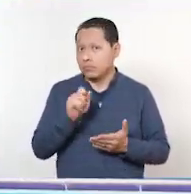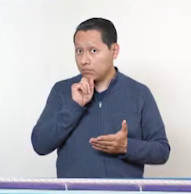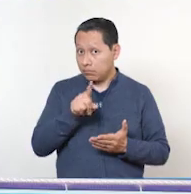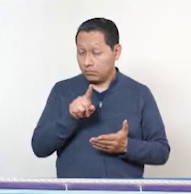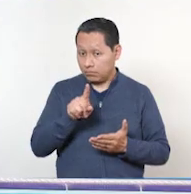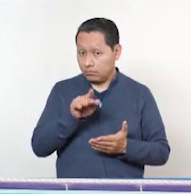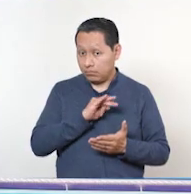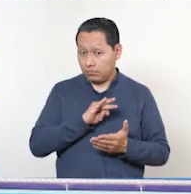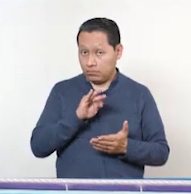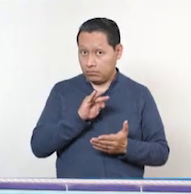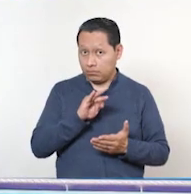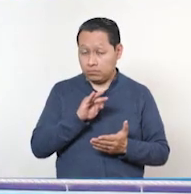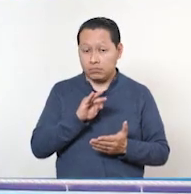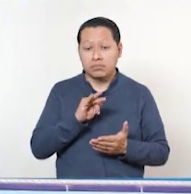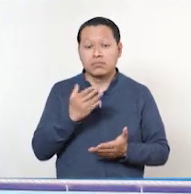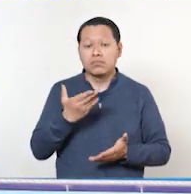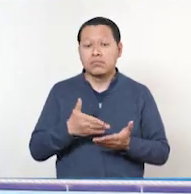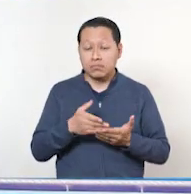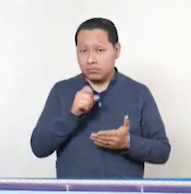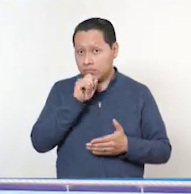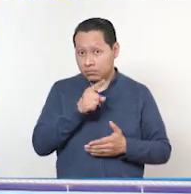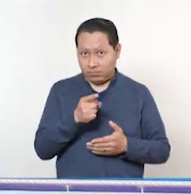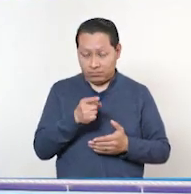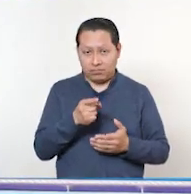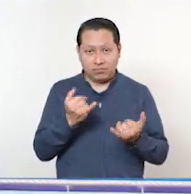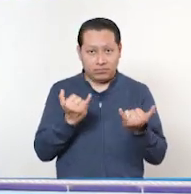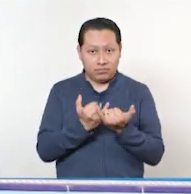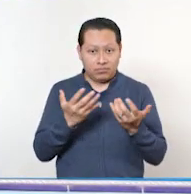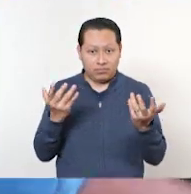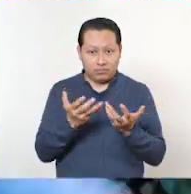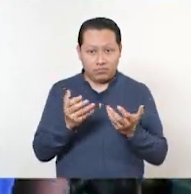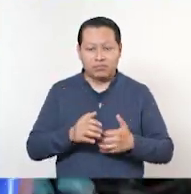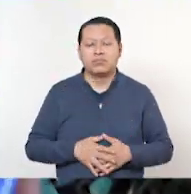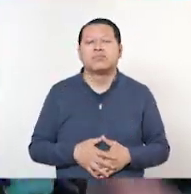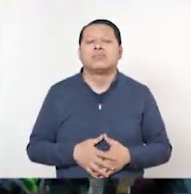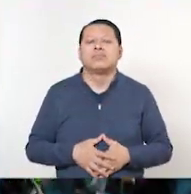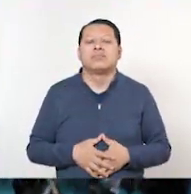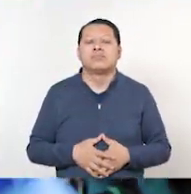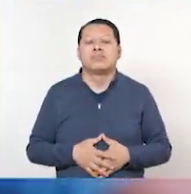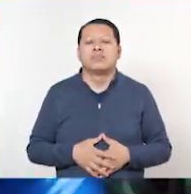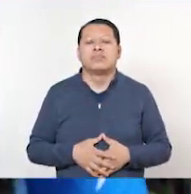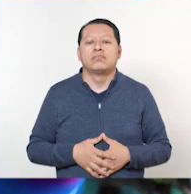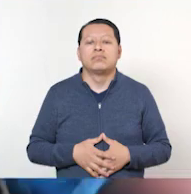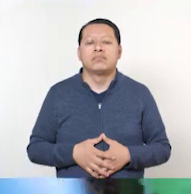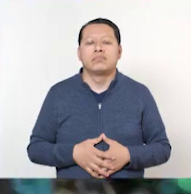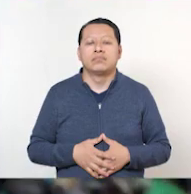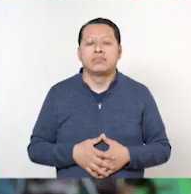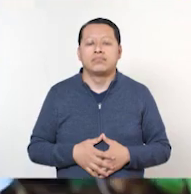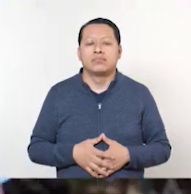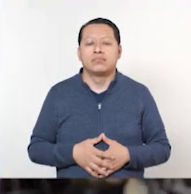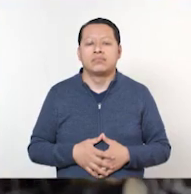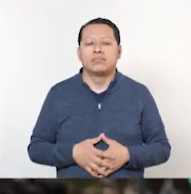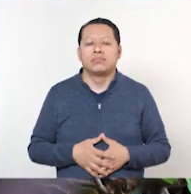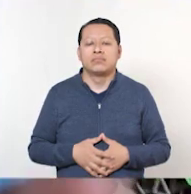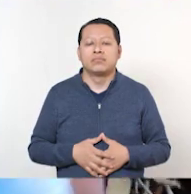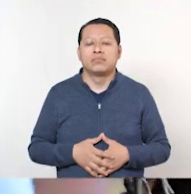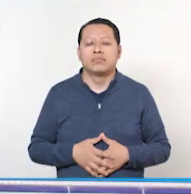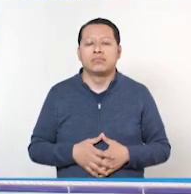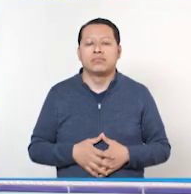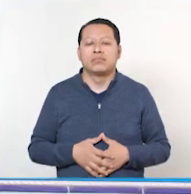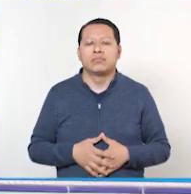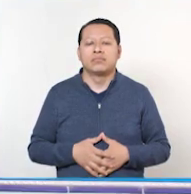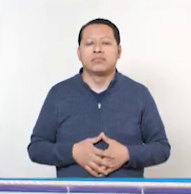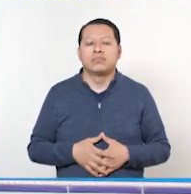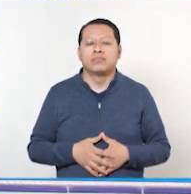Nos ponemos en posición y elevamos rodilla derecha, mano derecha. Muy bien. Izquierda. Muy